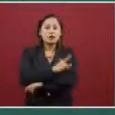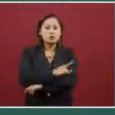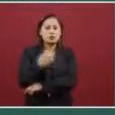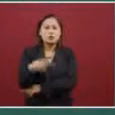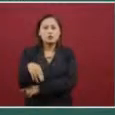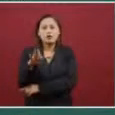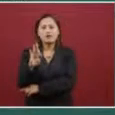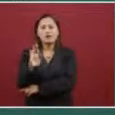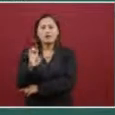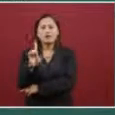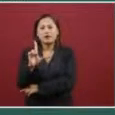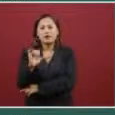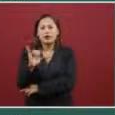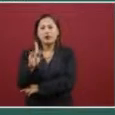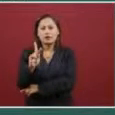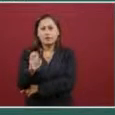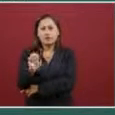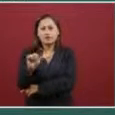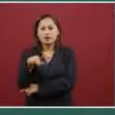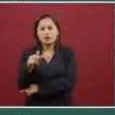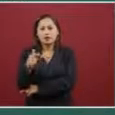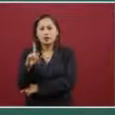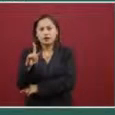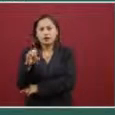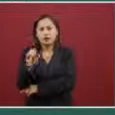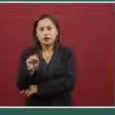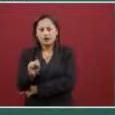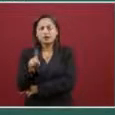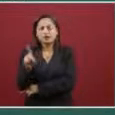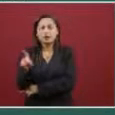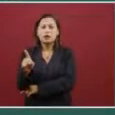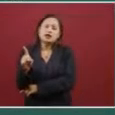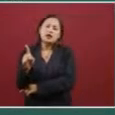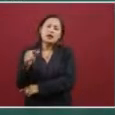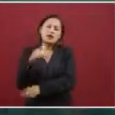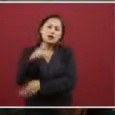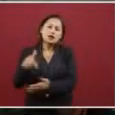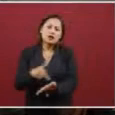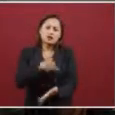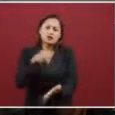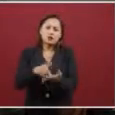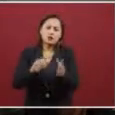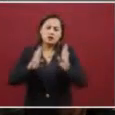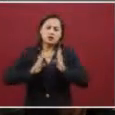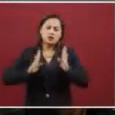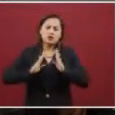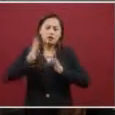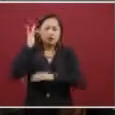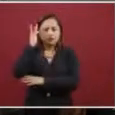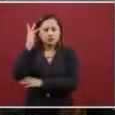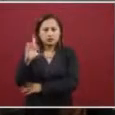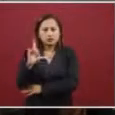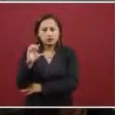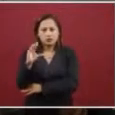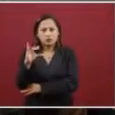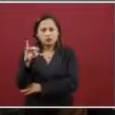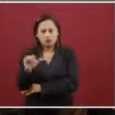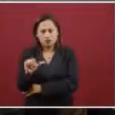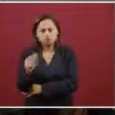en la base aérea militar de santa lucia si pasamos a la